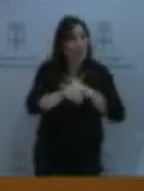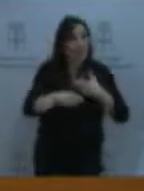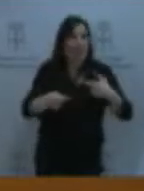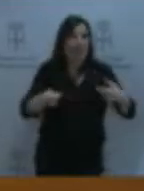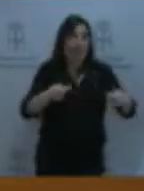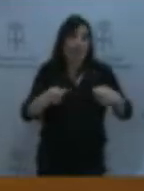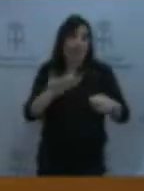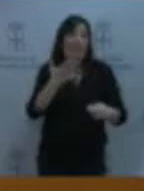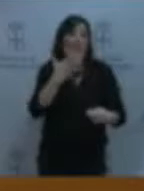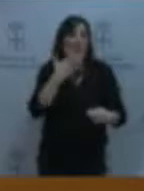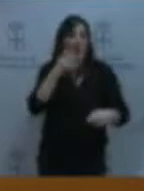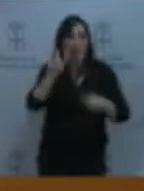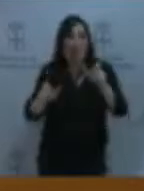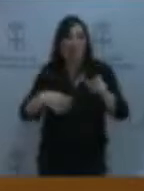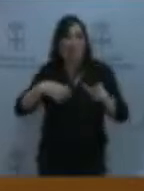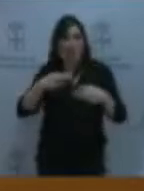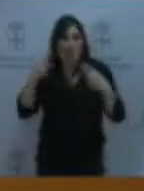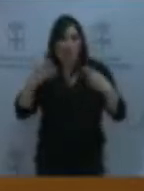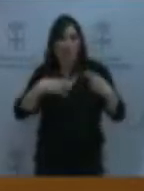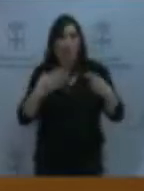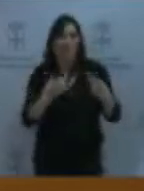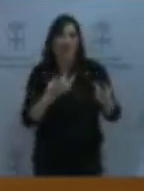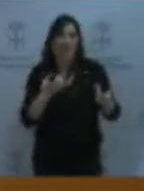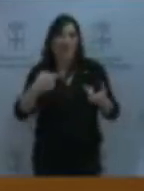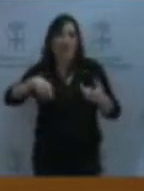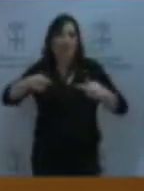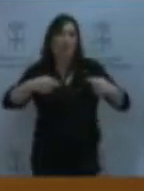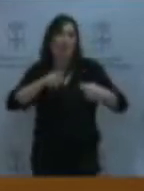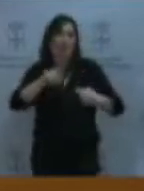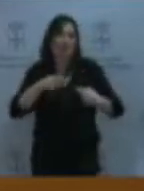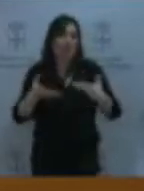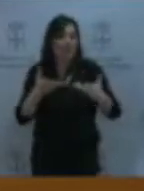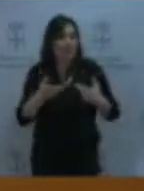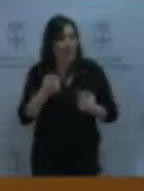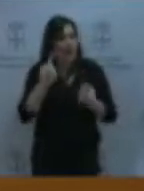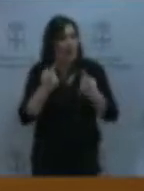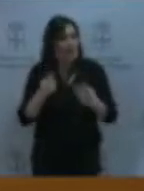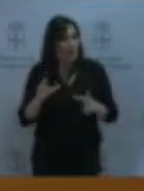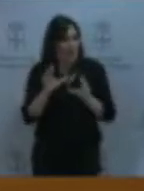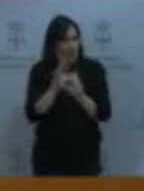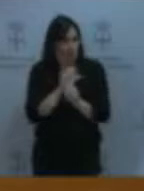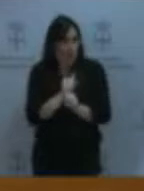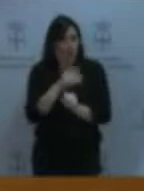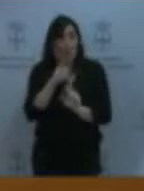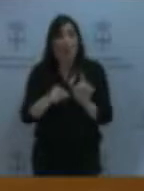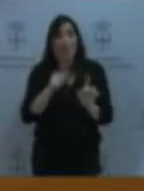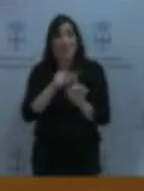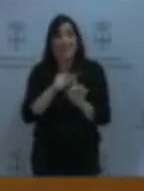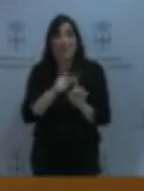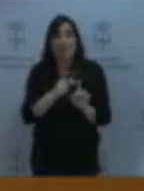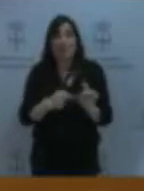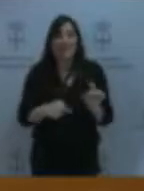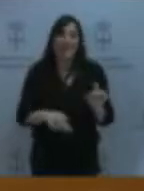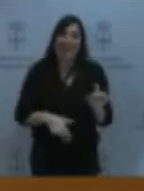una supervisión de los objetivos generales de las administraciones por encima de la